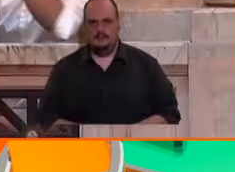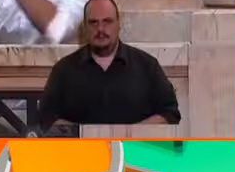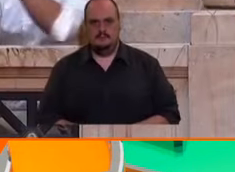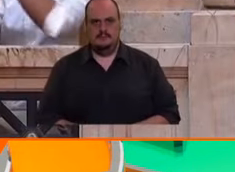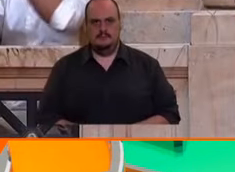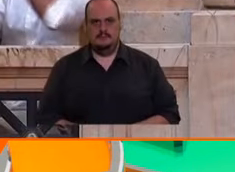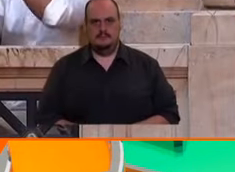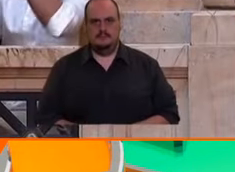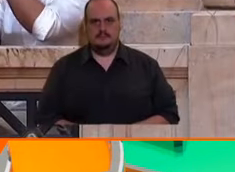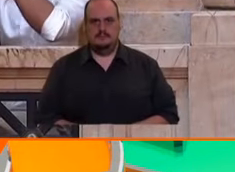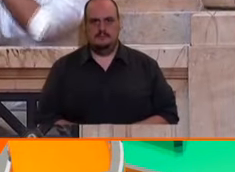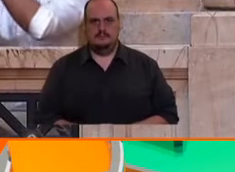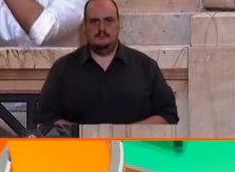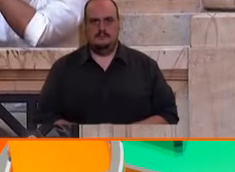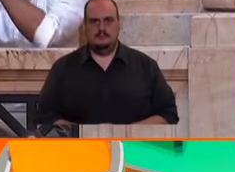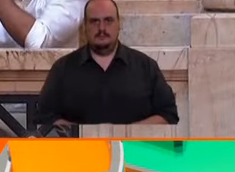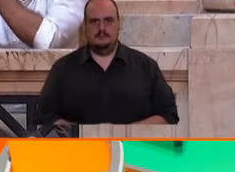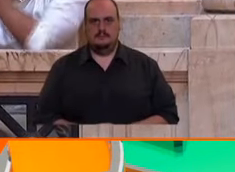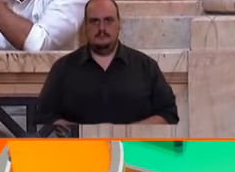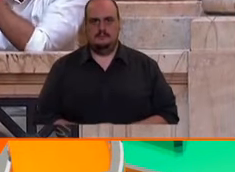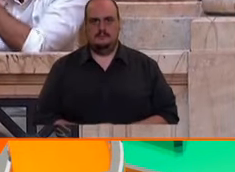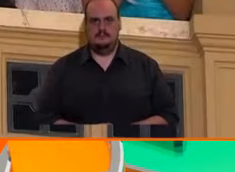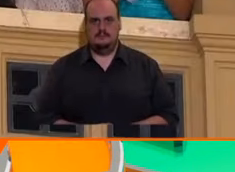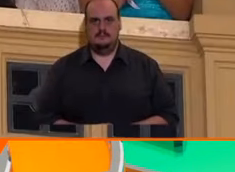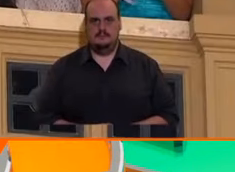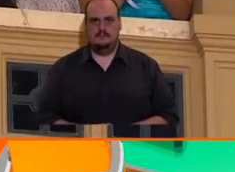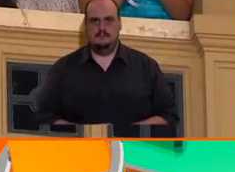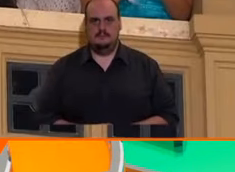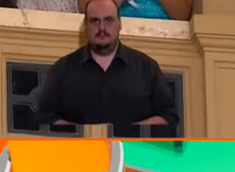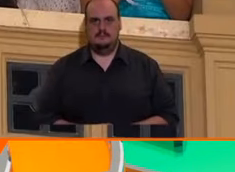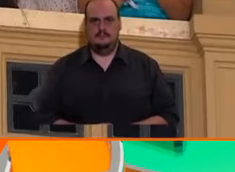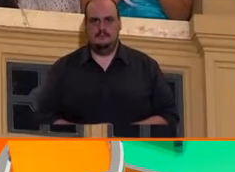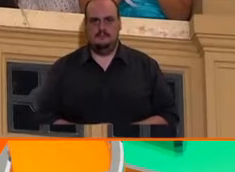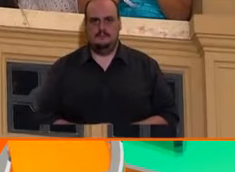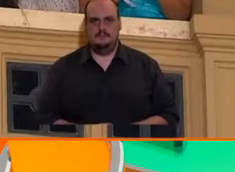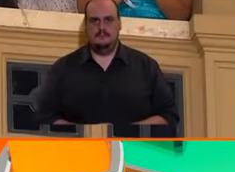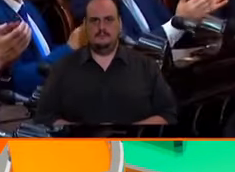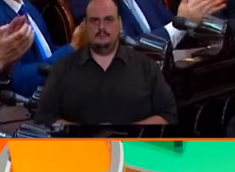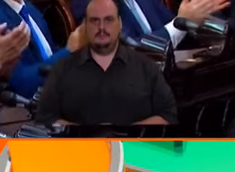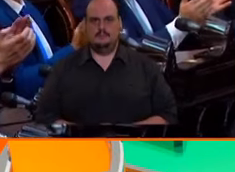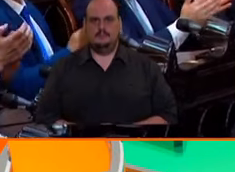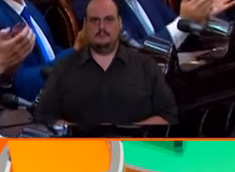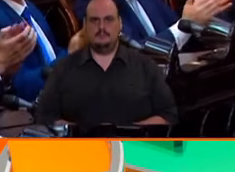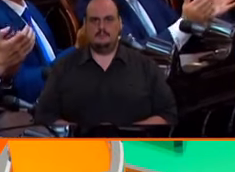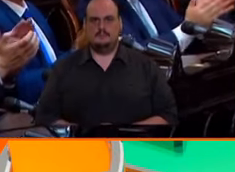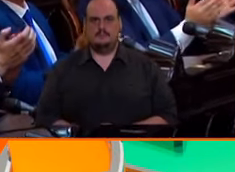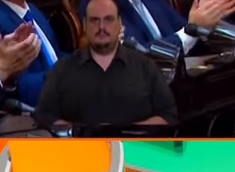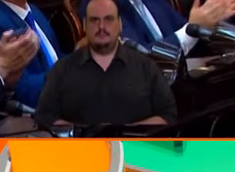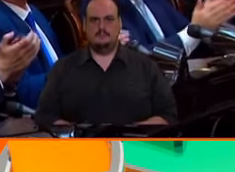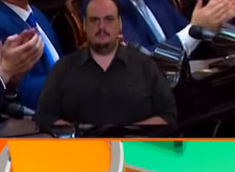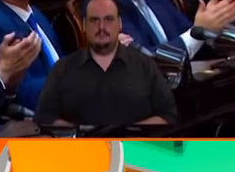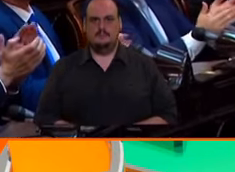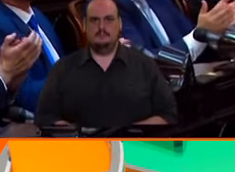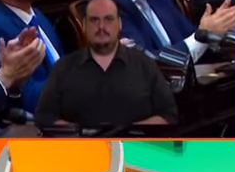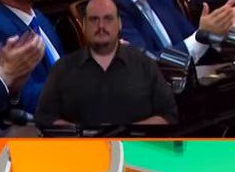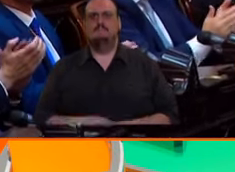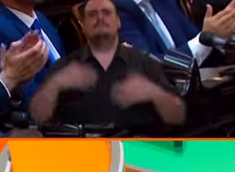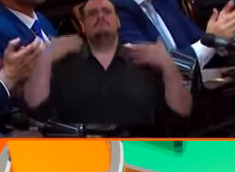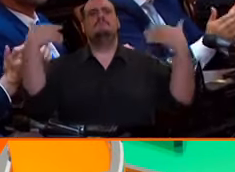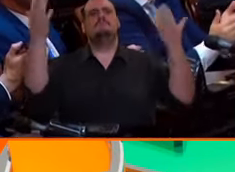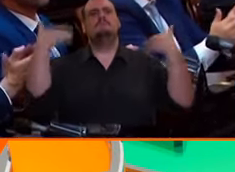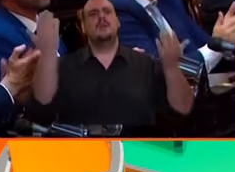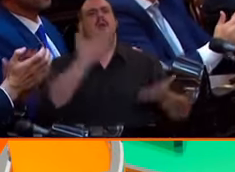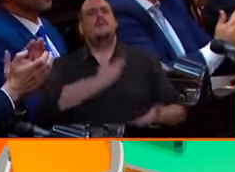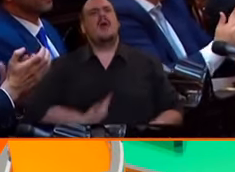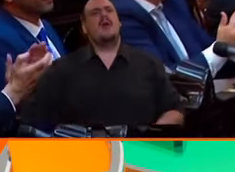aquel 56%, que cumplió con lo que dijo en campaña, que él habló precisamente de que no se iba a gastar lo